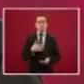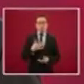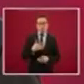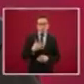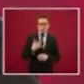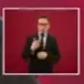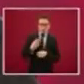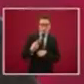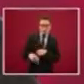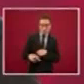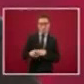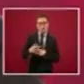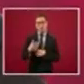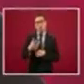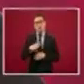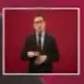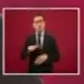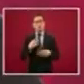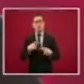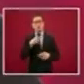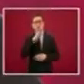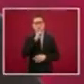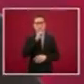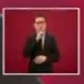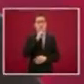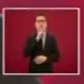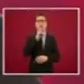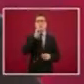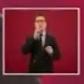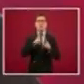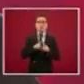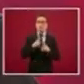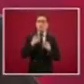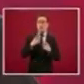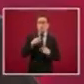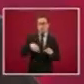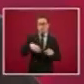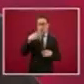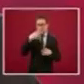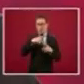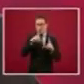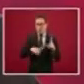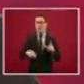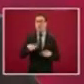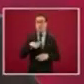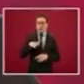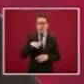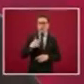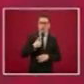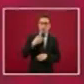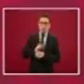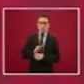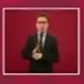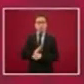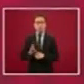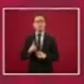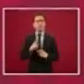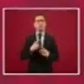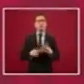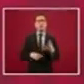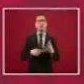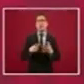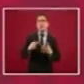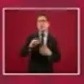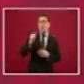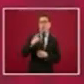que está presupuestado. Eso no se alcanza a solventar con las coberturas financieras que contrató tanto Pemex como la Secretaría